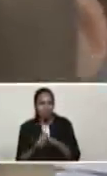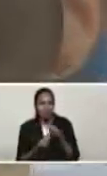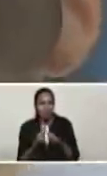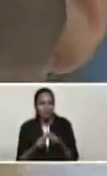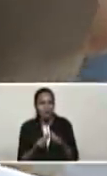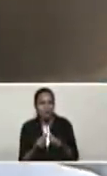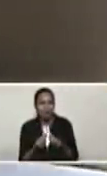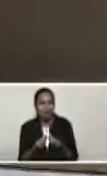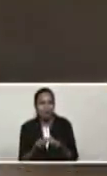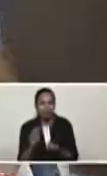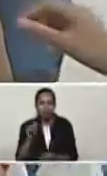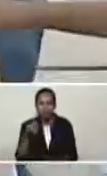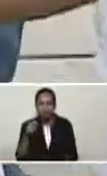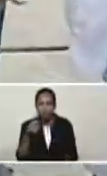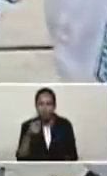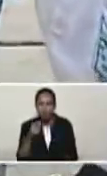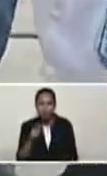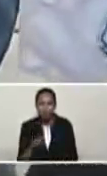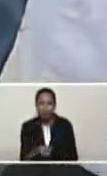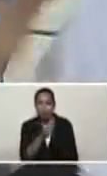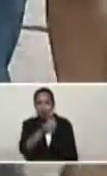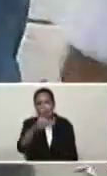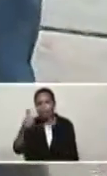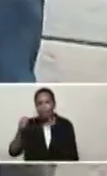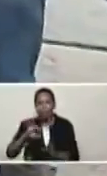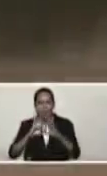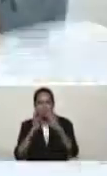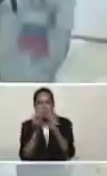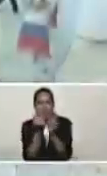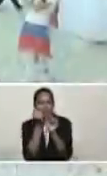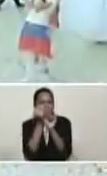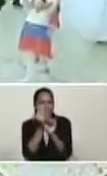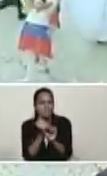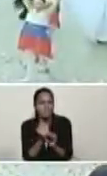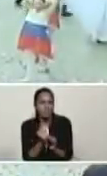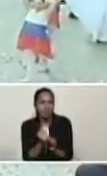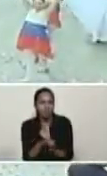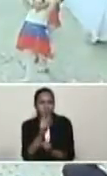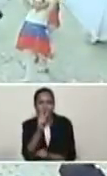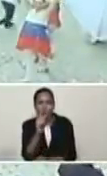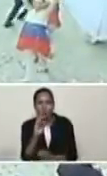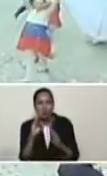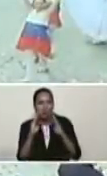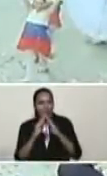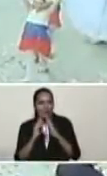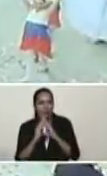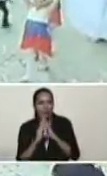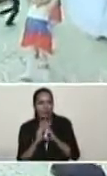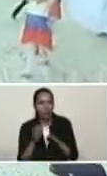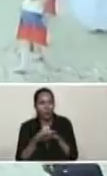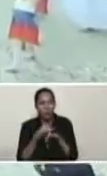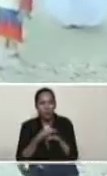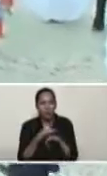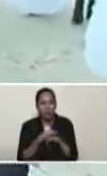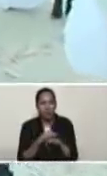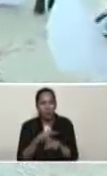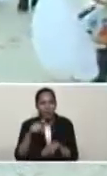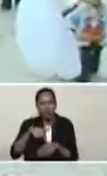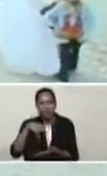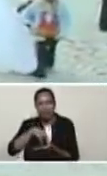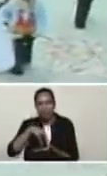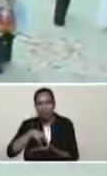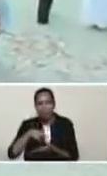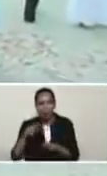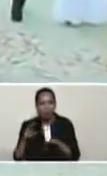Presidente, la llave a las familias que están esperando por una vivienda. Señor gobernador, acá en Carabobo,